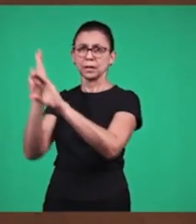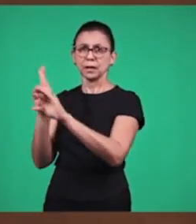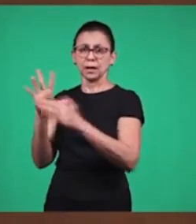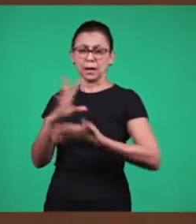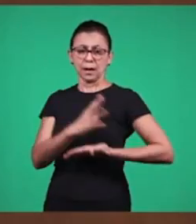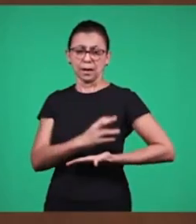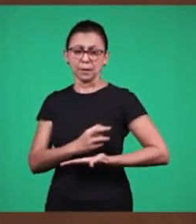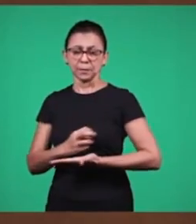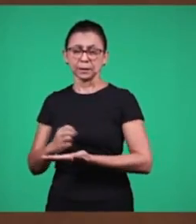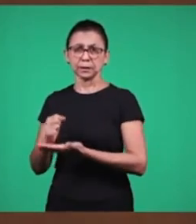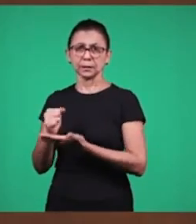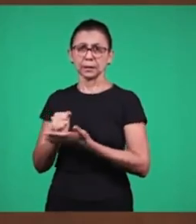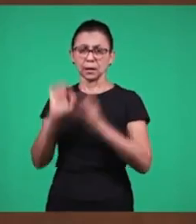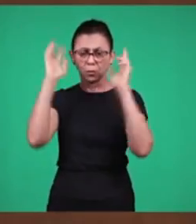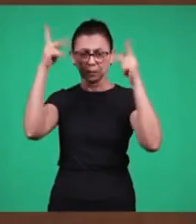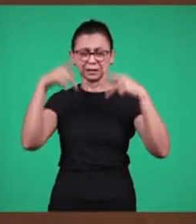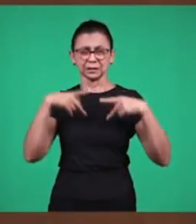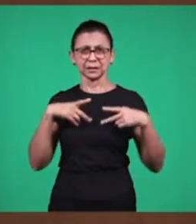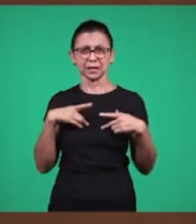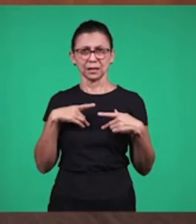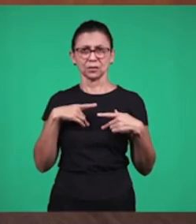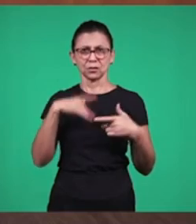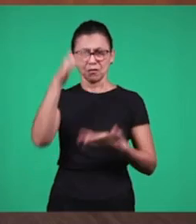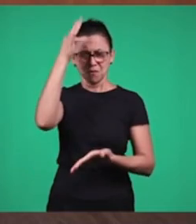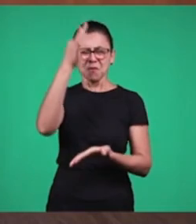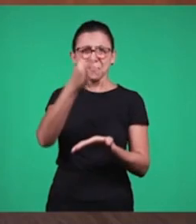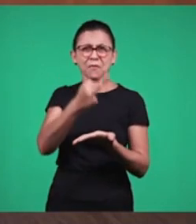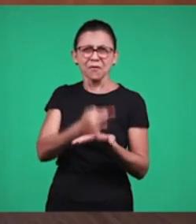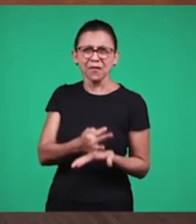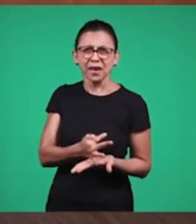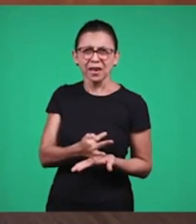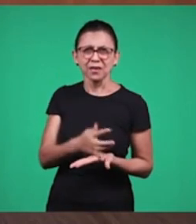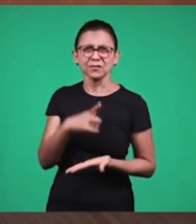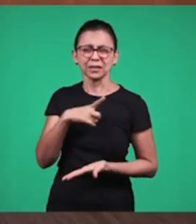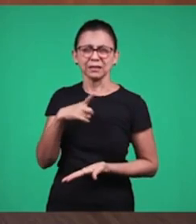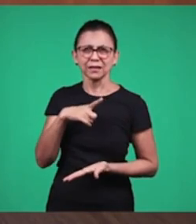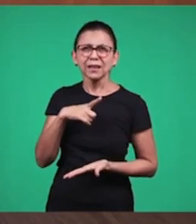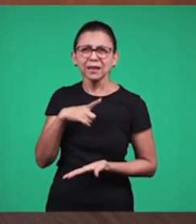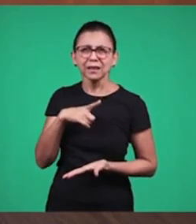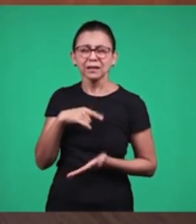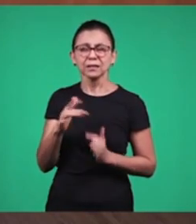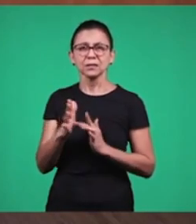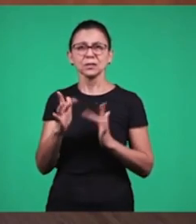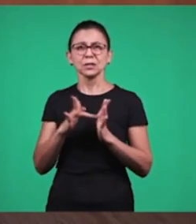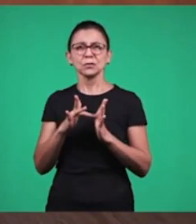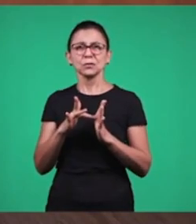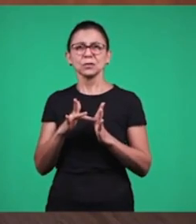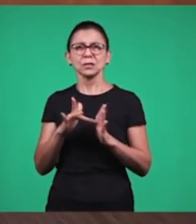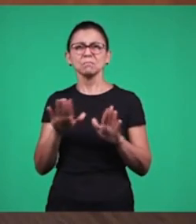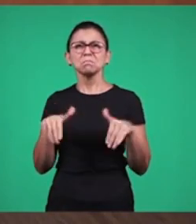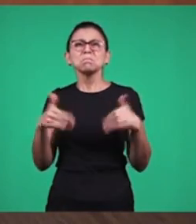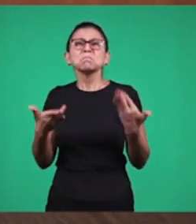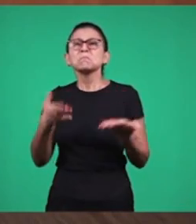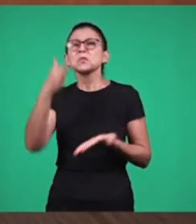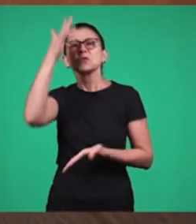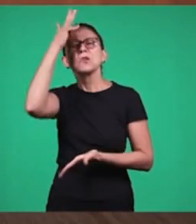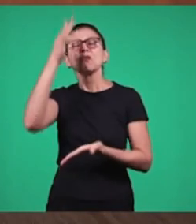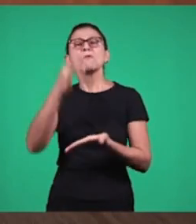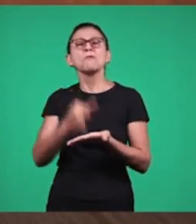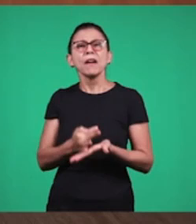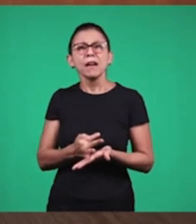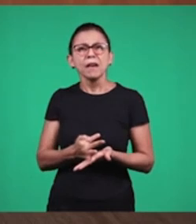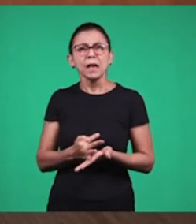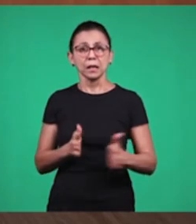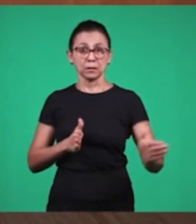para buscar mi iglesia. ¿De cuál fe Jesús estaba hablando? Para este tiempo